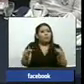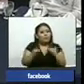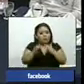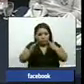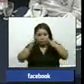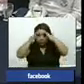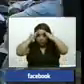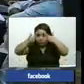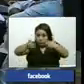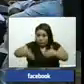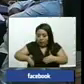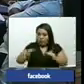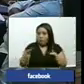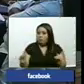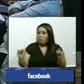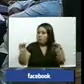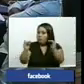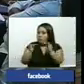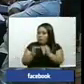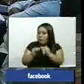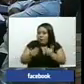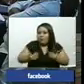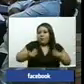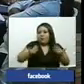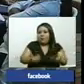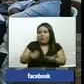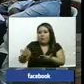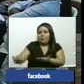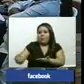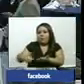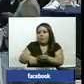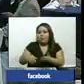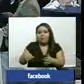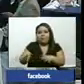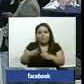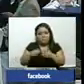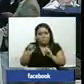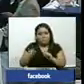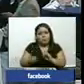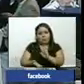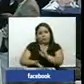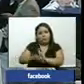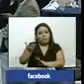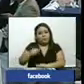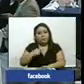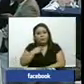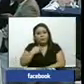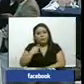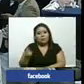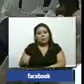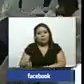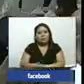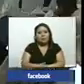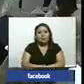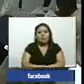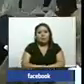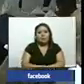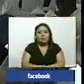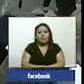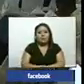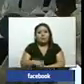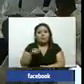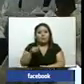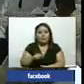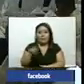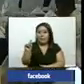enfoque de resiliencia, es decir, dotar a las comunidades de la capacidad de recuperarse de situaciones adversas. Es una línea